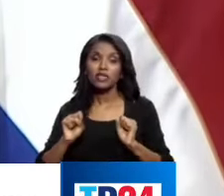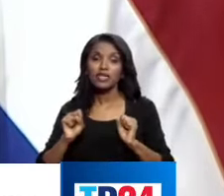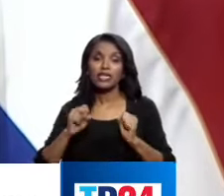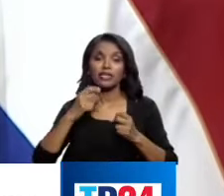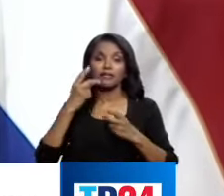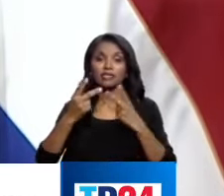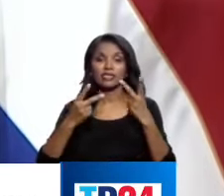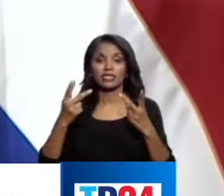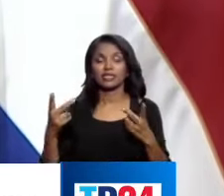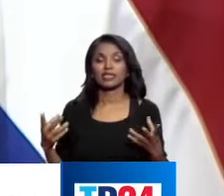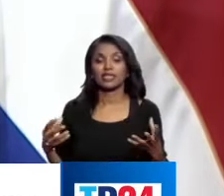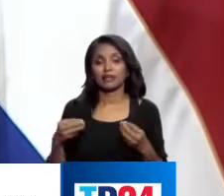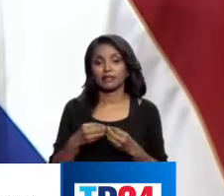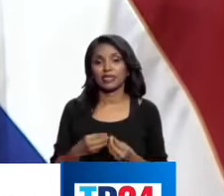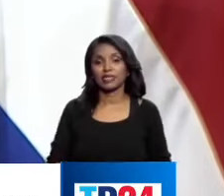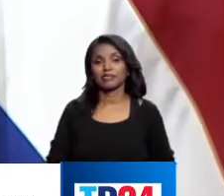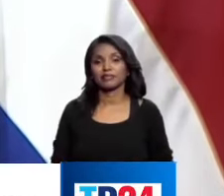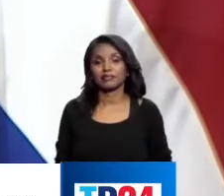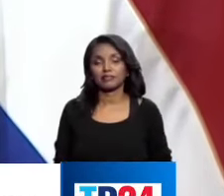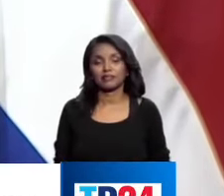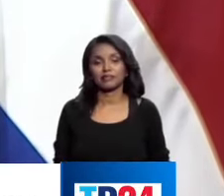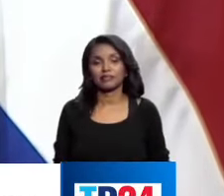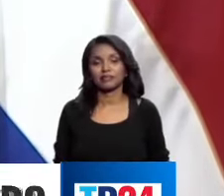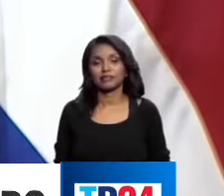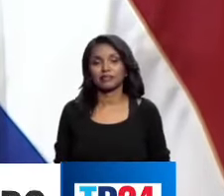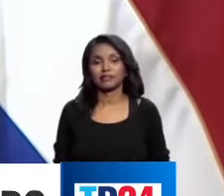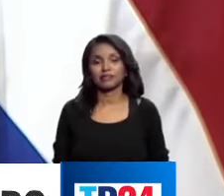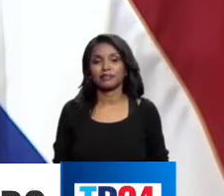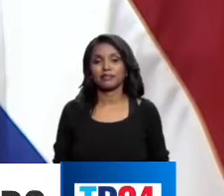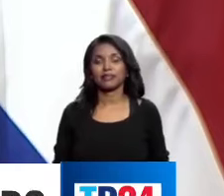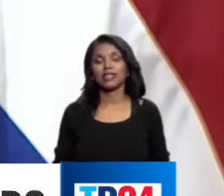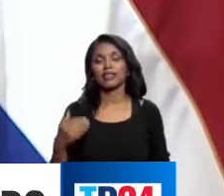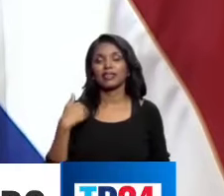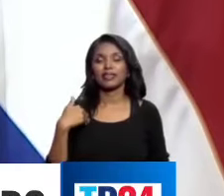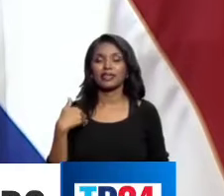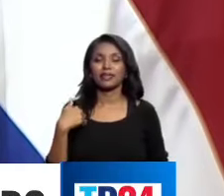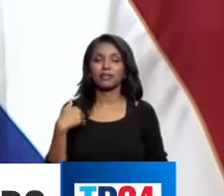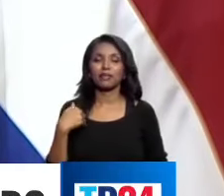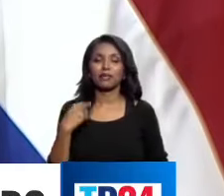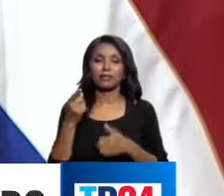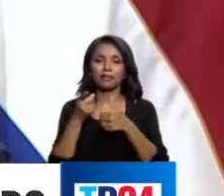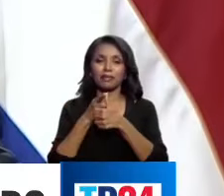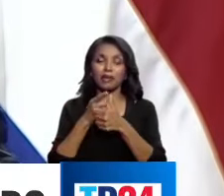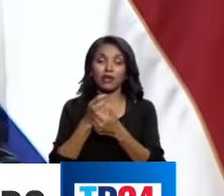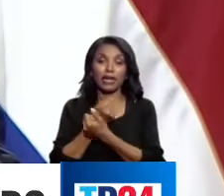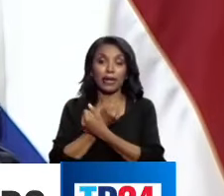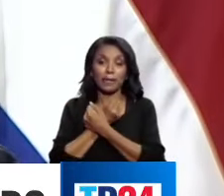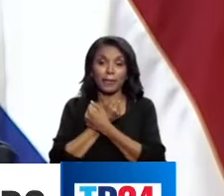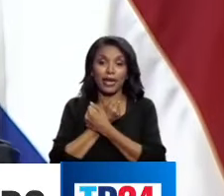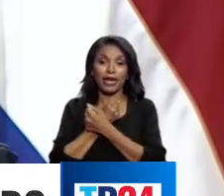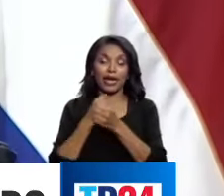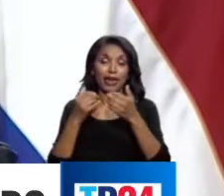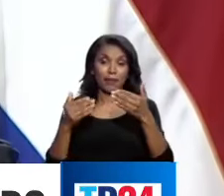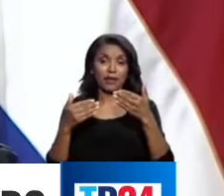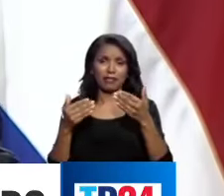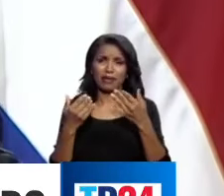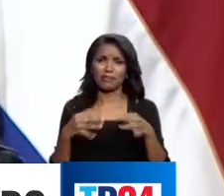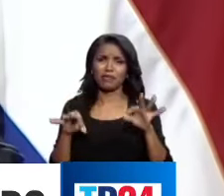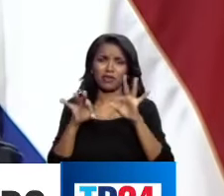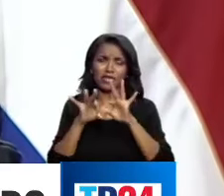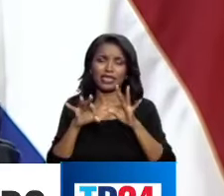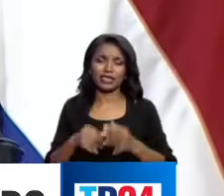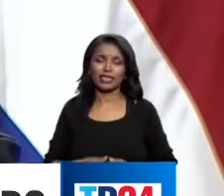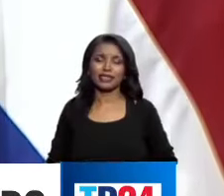de visitantes que nosotros esperamos, tenemos que amar a nuestro país, tenemos que